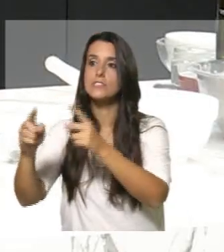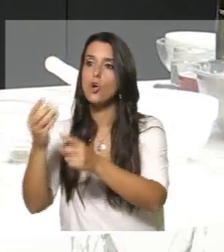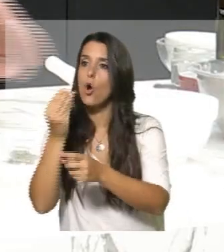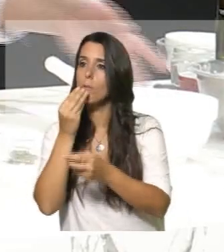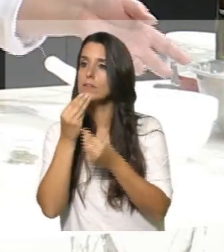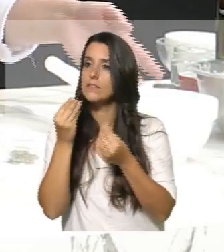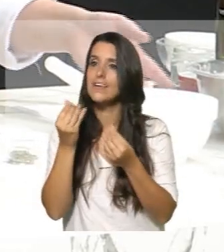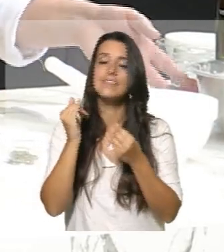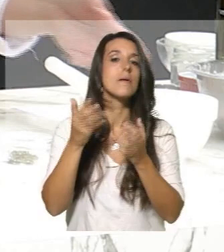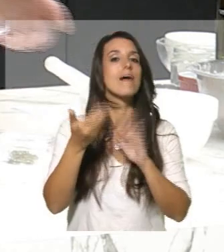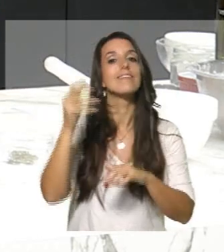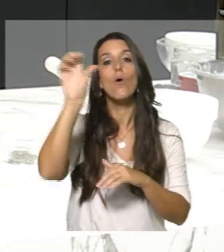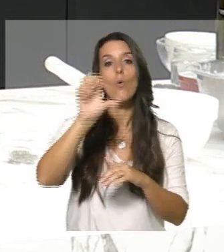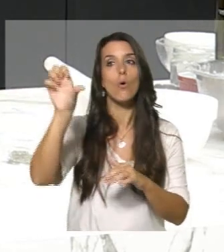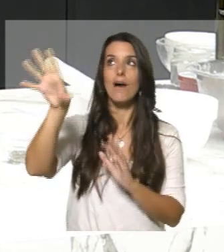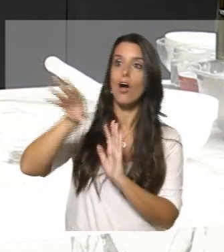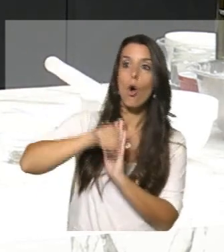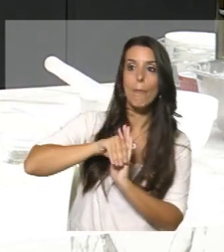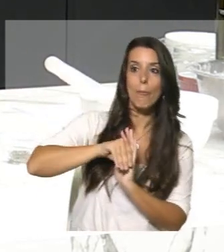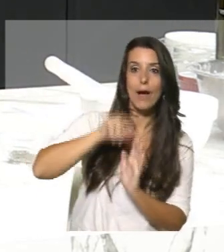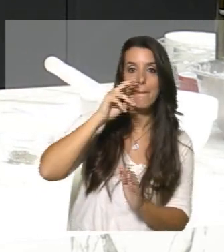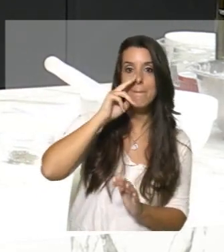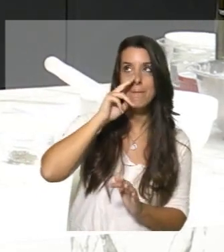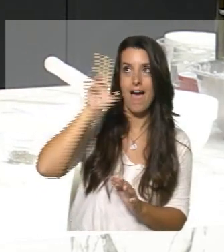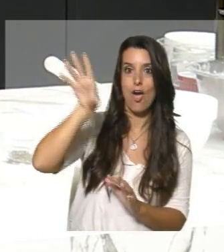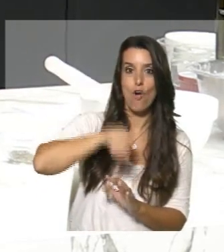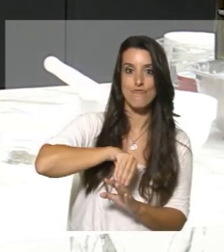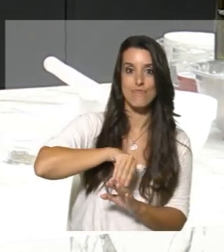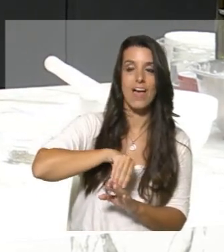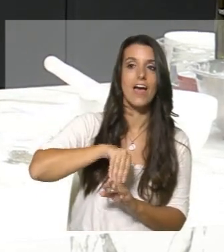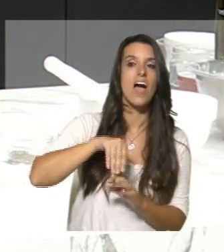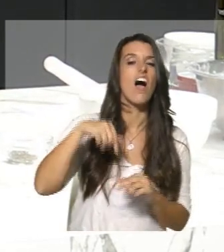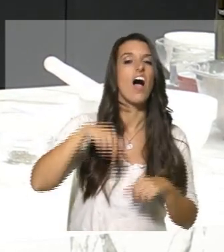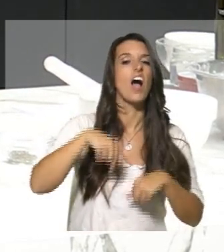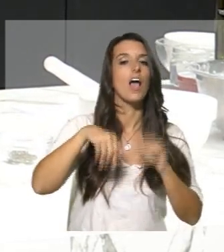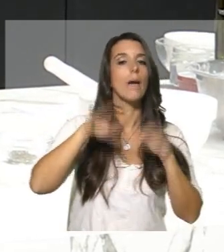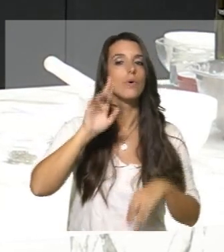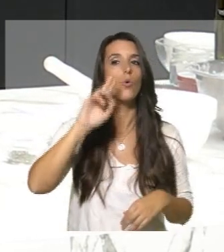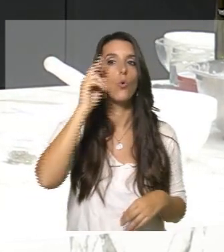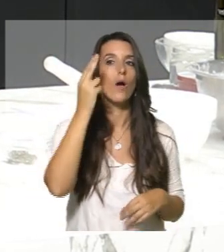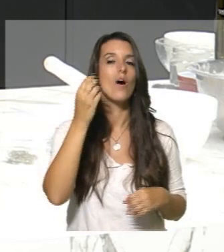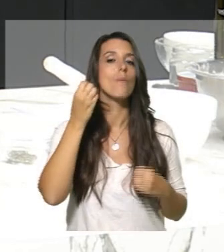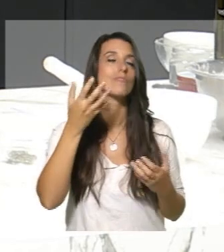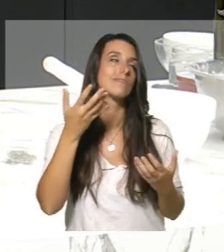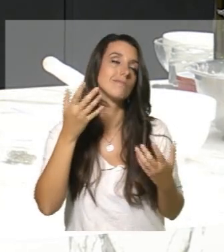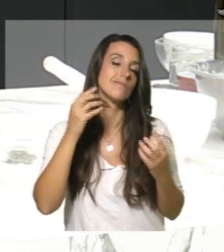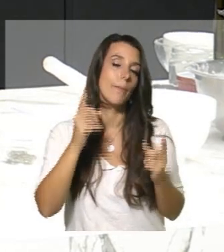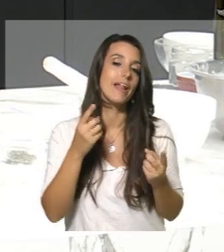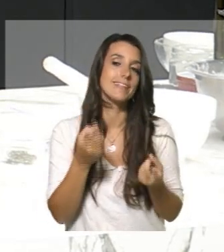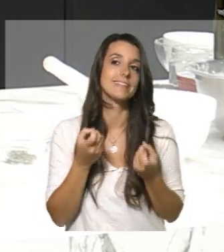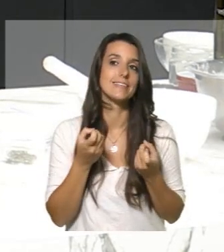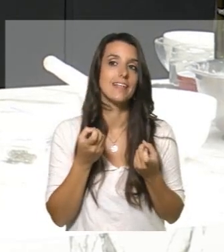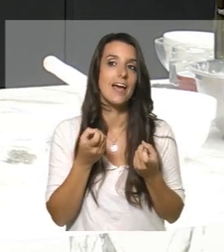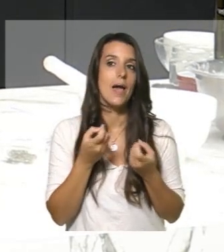un poquito el estilo europeo de panaderías y el estilo del pan. Nosotros estamos acostumbrados por eso la necesidad también de poner